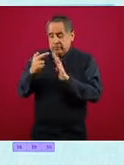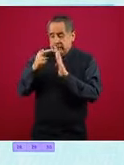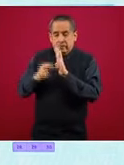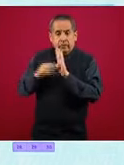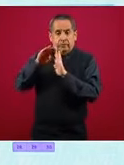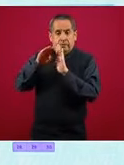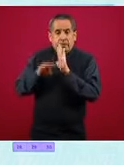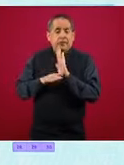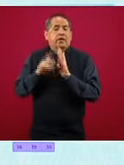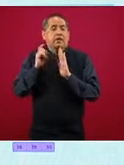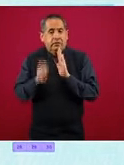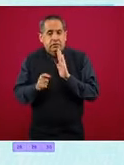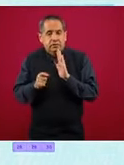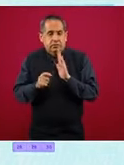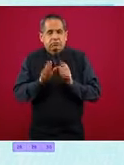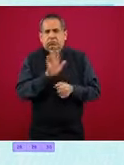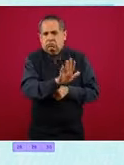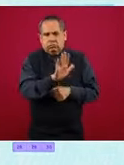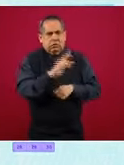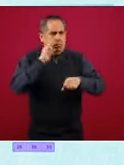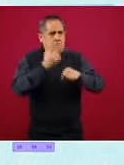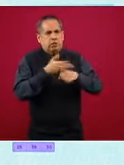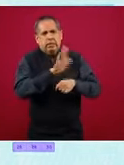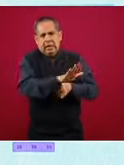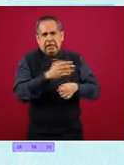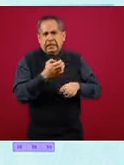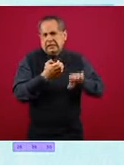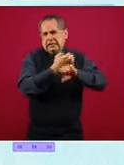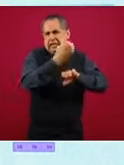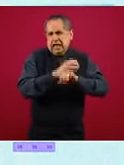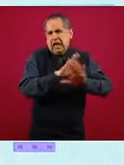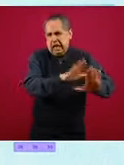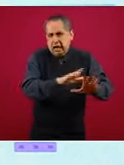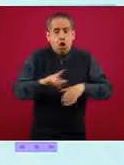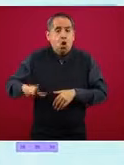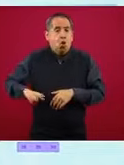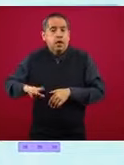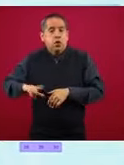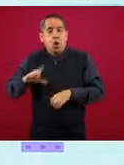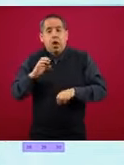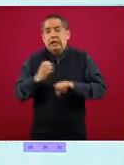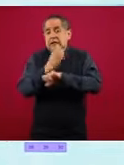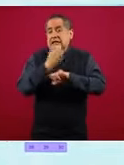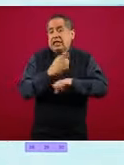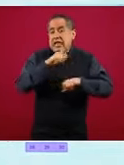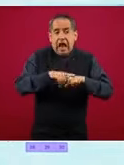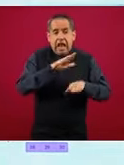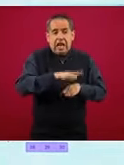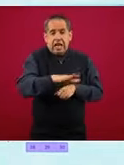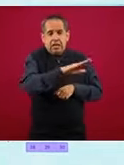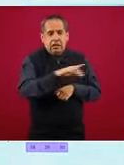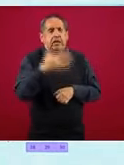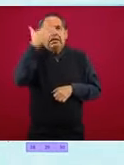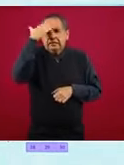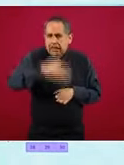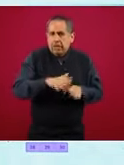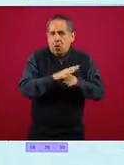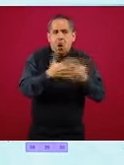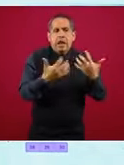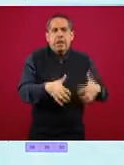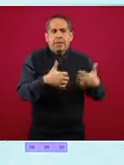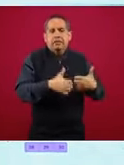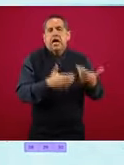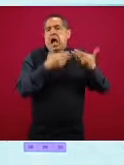disposiciones son estatales. Y los gobiernos estatales saben perfectamente qué empresas abrieron y